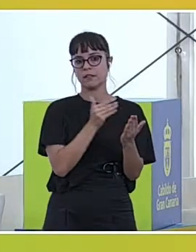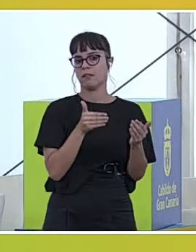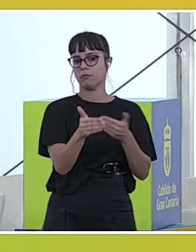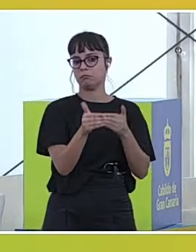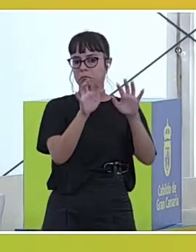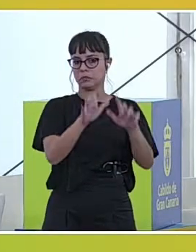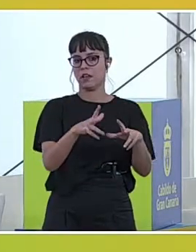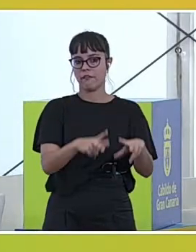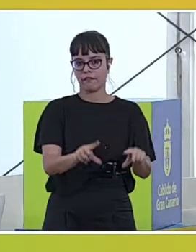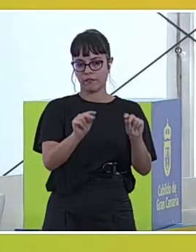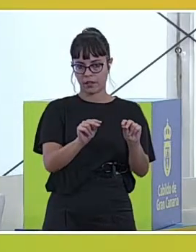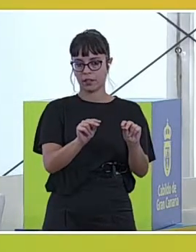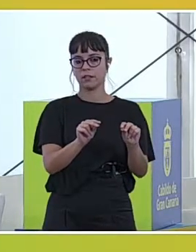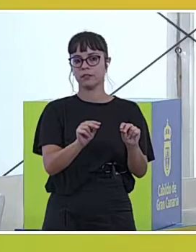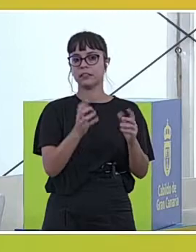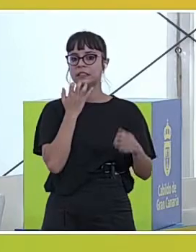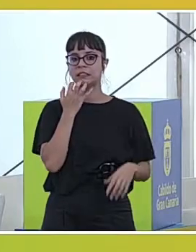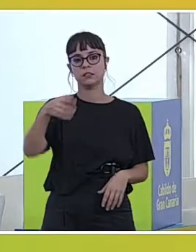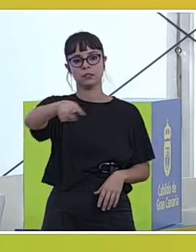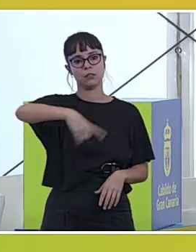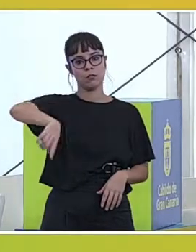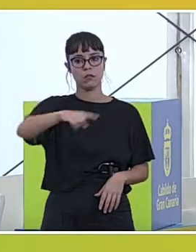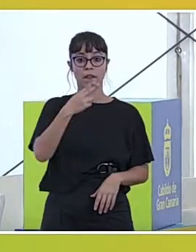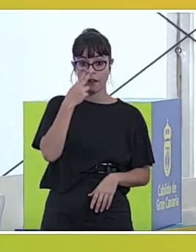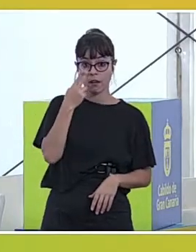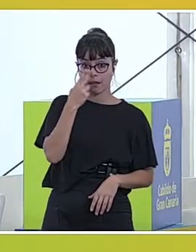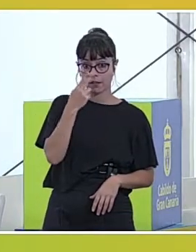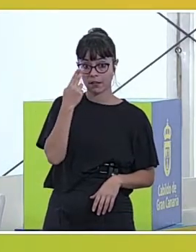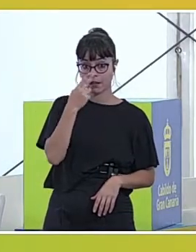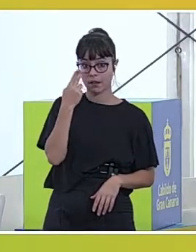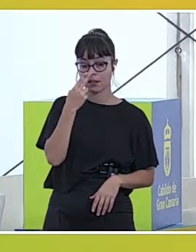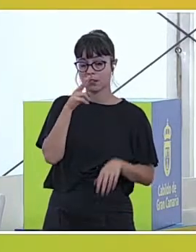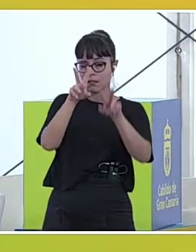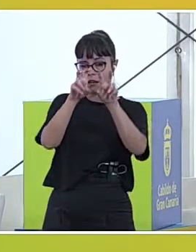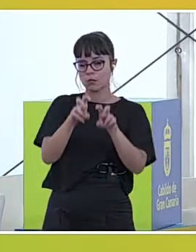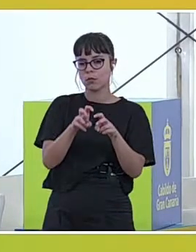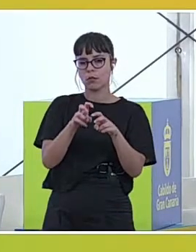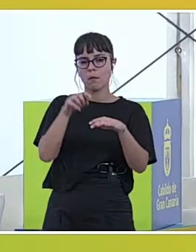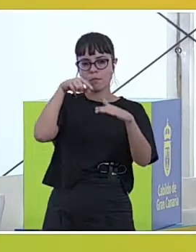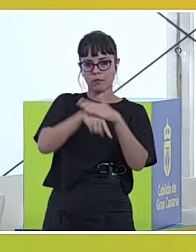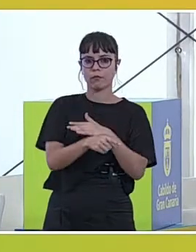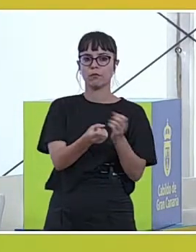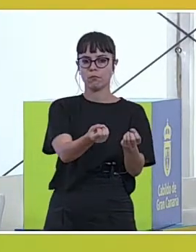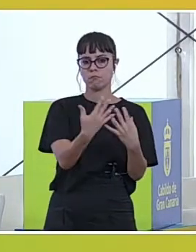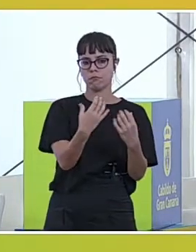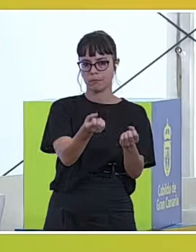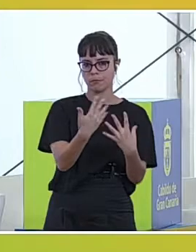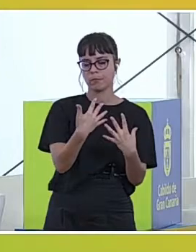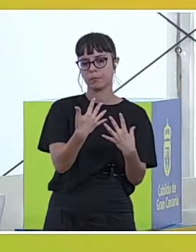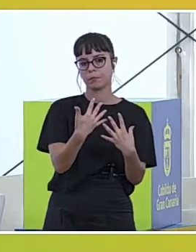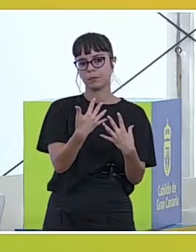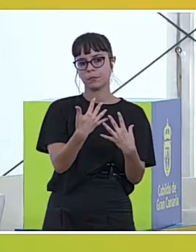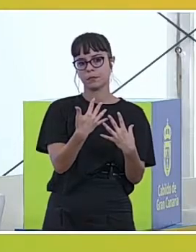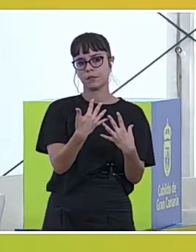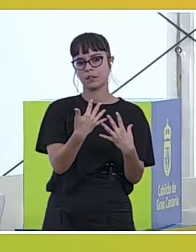finalizado, así que si tienen interés en conocer más partes del estudio y en conocer otro tipo de relaciones entre toda